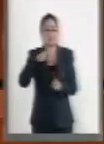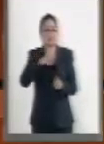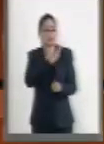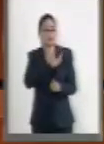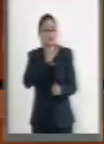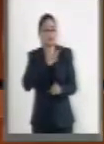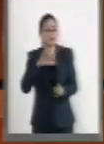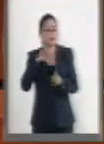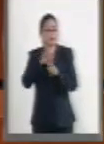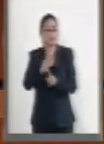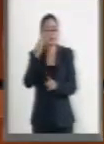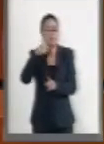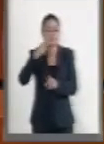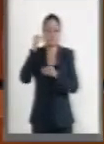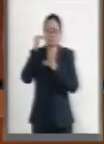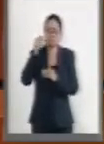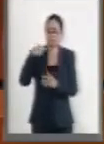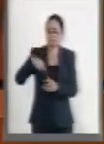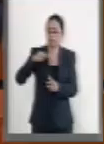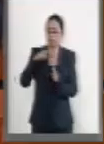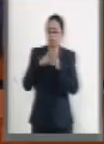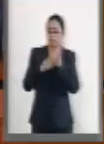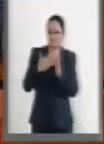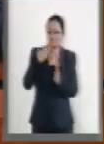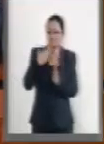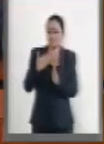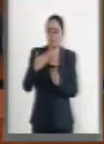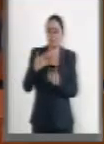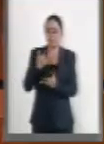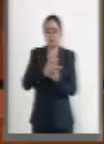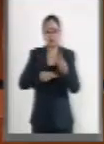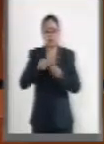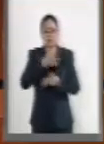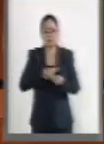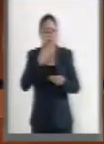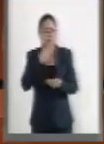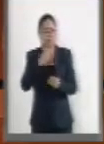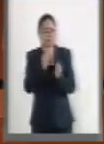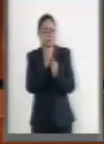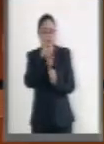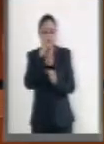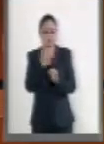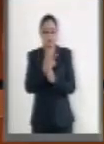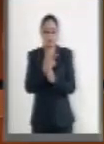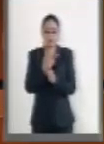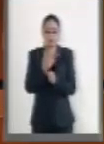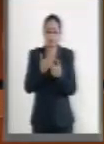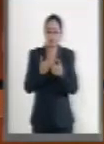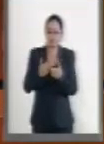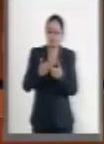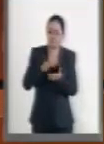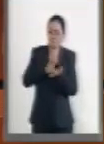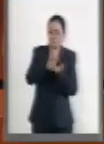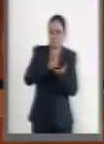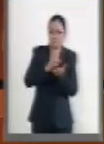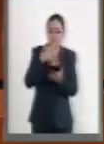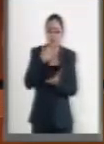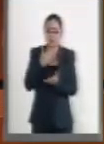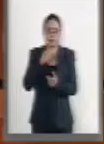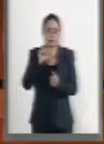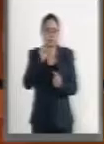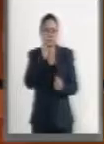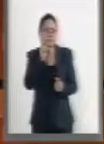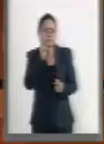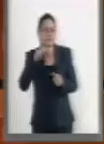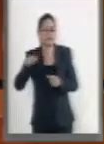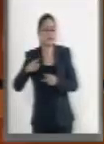disciplina financiera para que las medidas reditúen en un manejo responsable de los recursos sin sacrificar el ejercicio